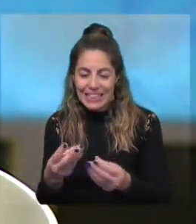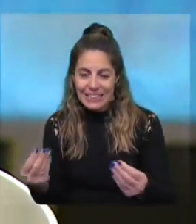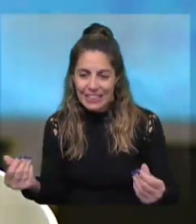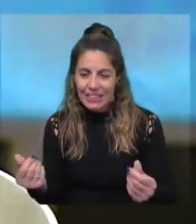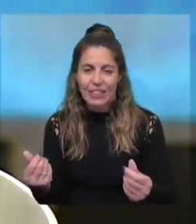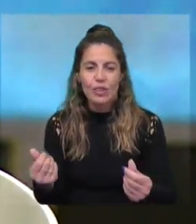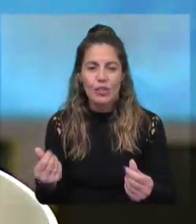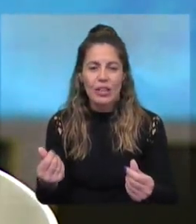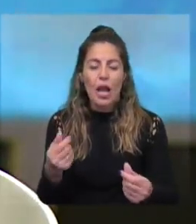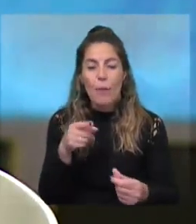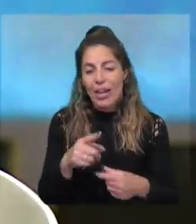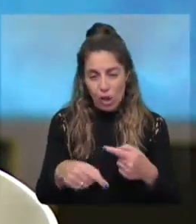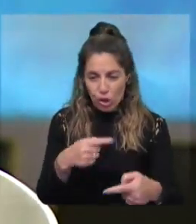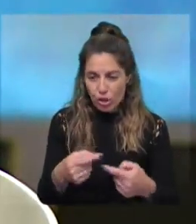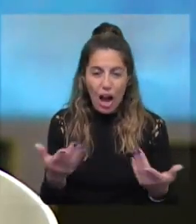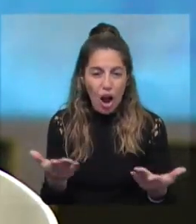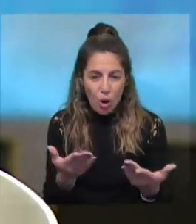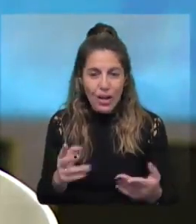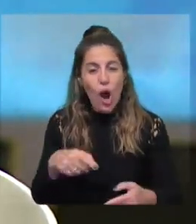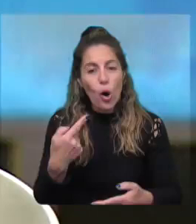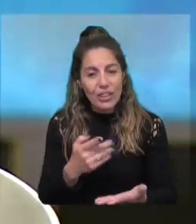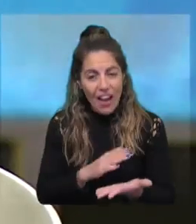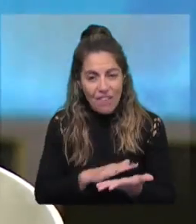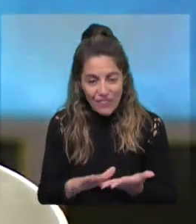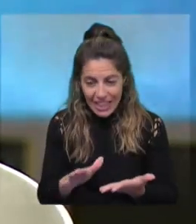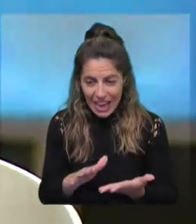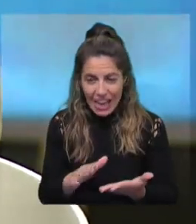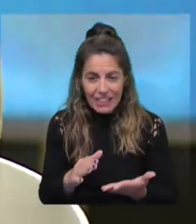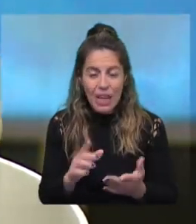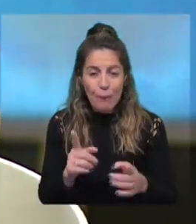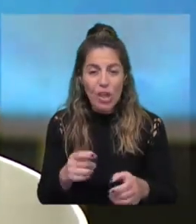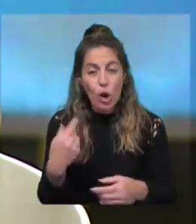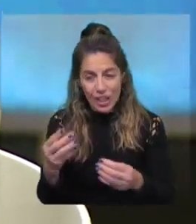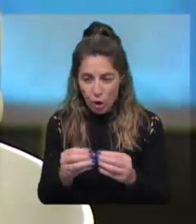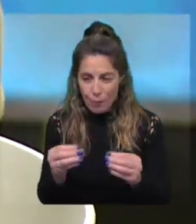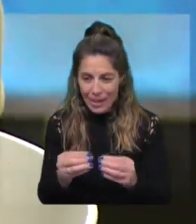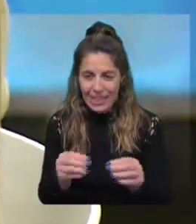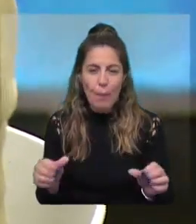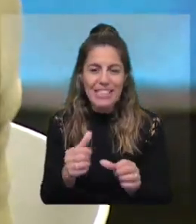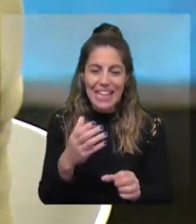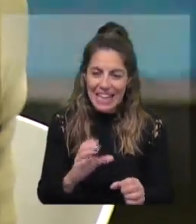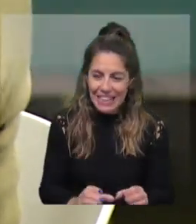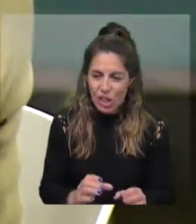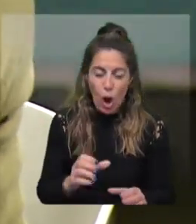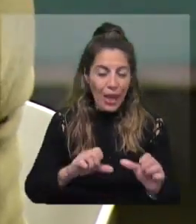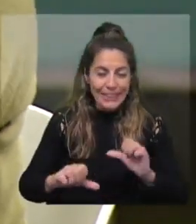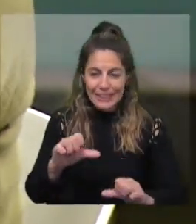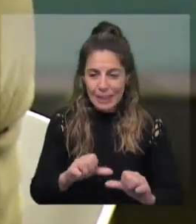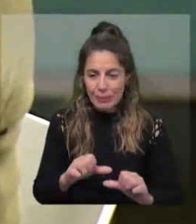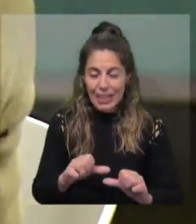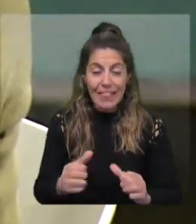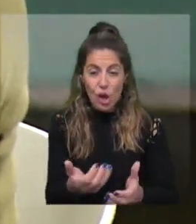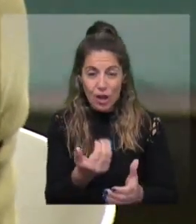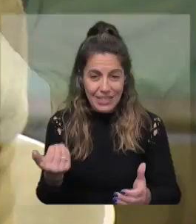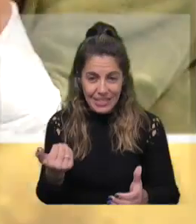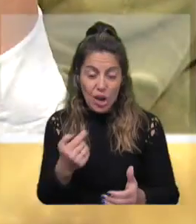hidrolato. Y bueno, por ahí seguimos. Y ahora tenemos otra beca de iniciación de Martina, otra compañera, que es para hacer la caracterización química de estos extractos. Porque